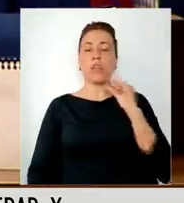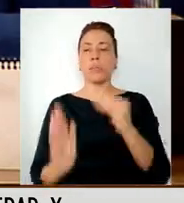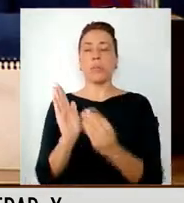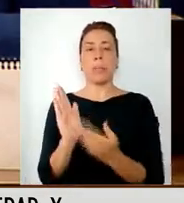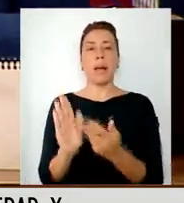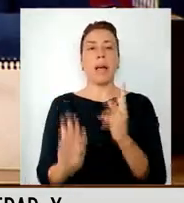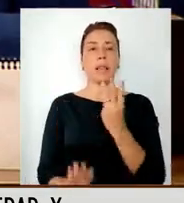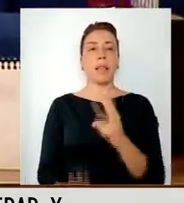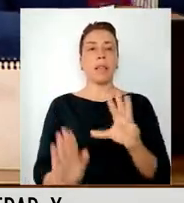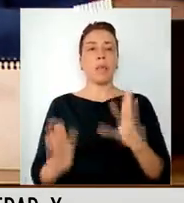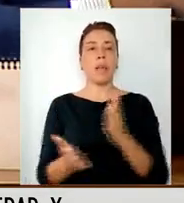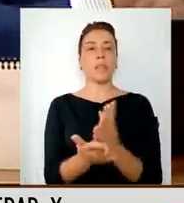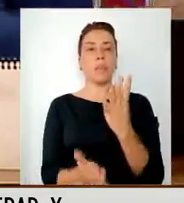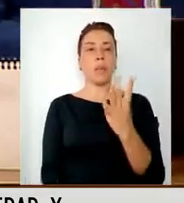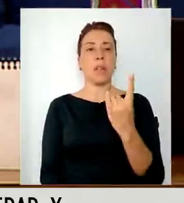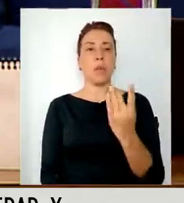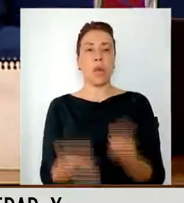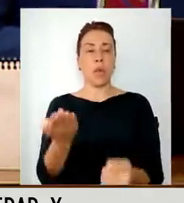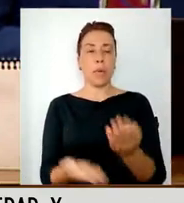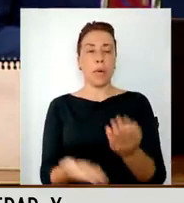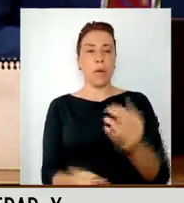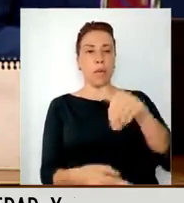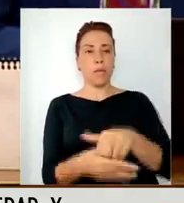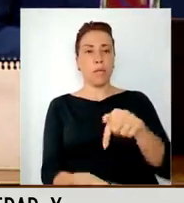del Comparado en votación